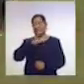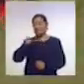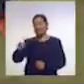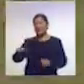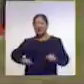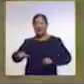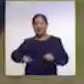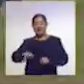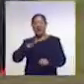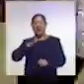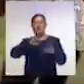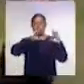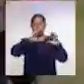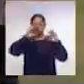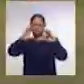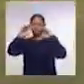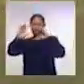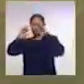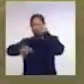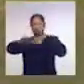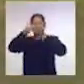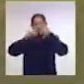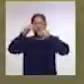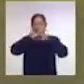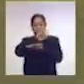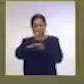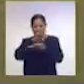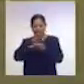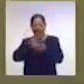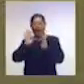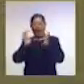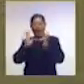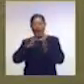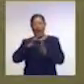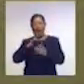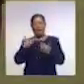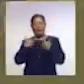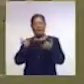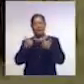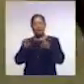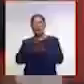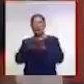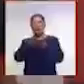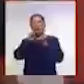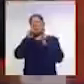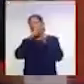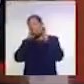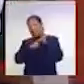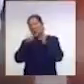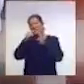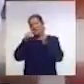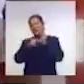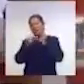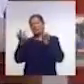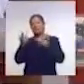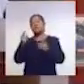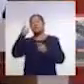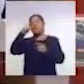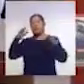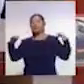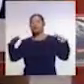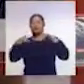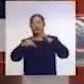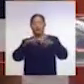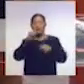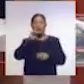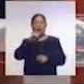conceptos teóricos y prácticos para atraer el mayor número de niños al centro de entrenamiento en Ocotlán. Afortunadamente se nos dio